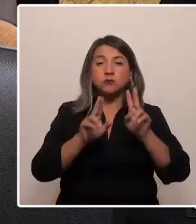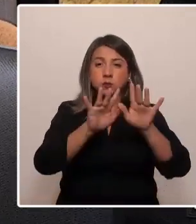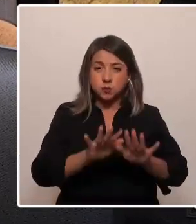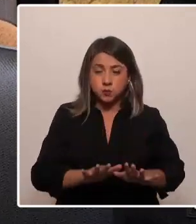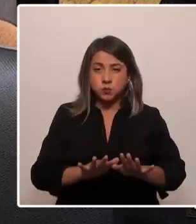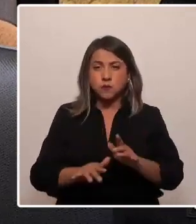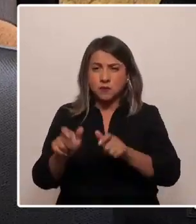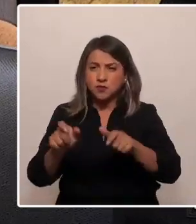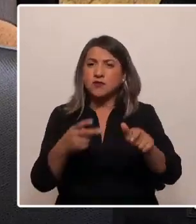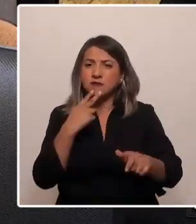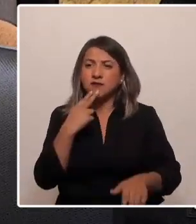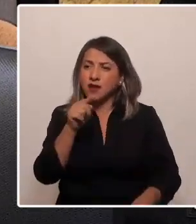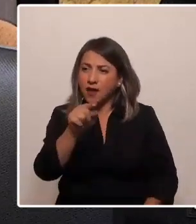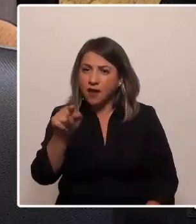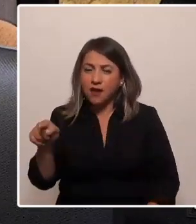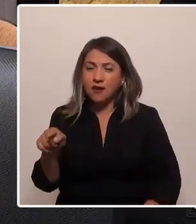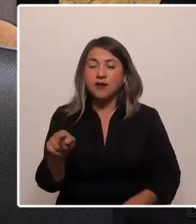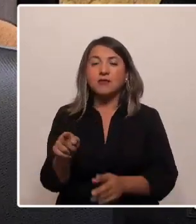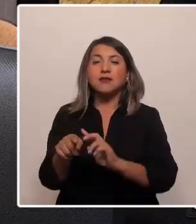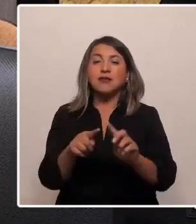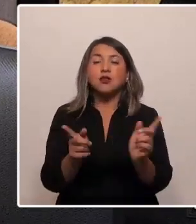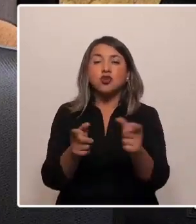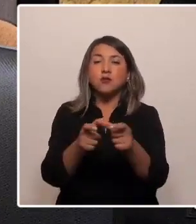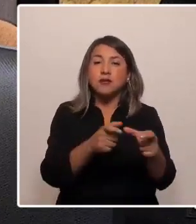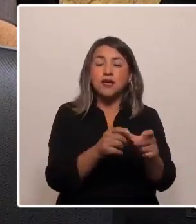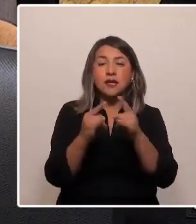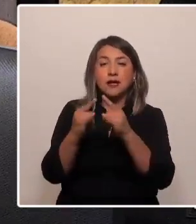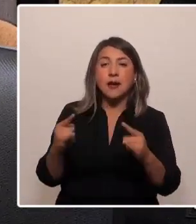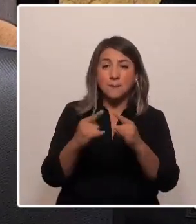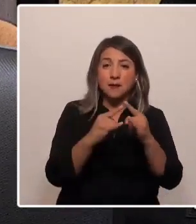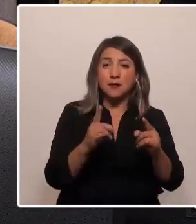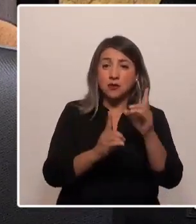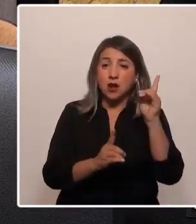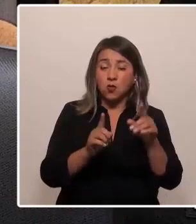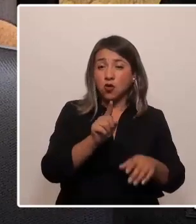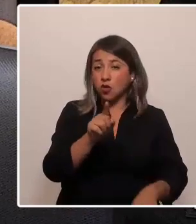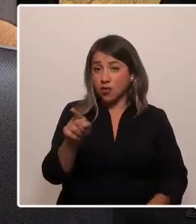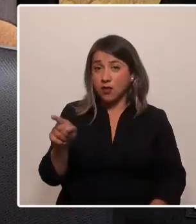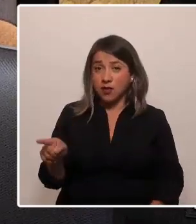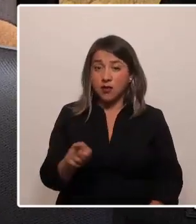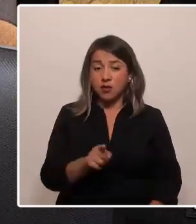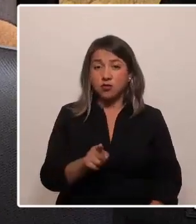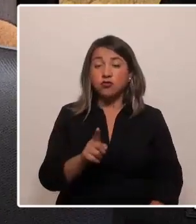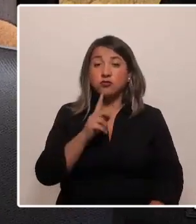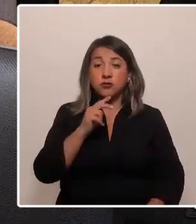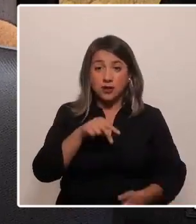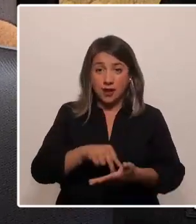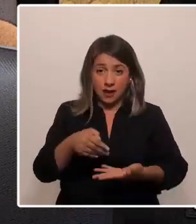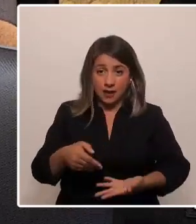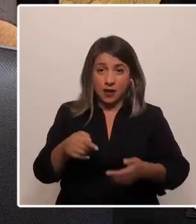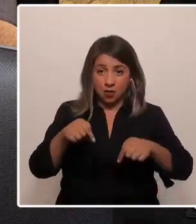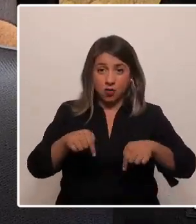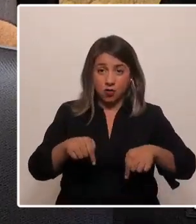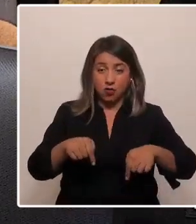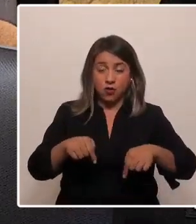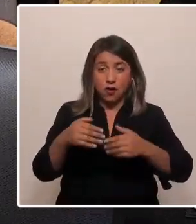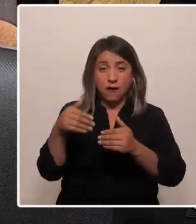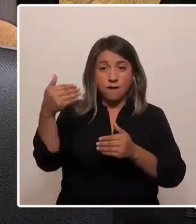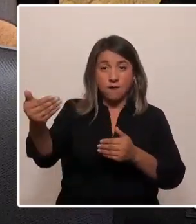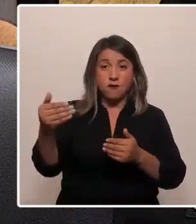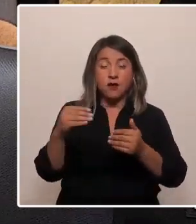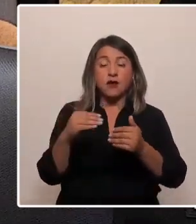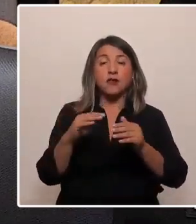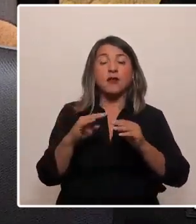pobladores y pobladoras de distintos comités y campamentos, y que algunos de ellos y ellas están aquí, hoy presentes, aquí afuera de esta